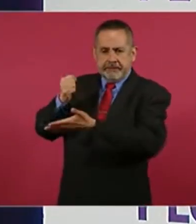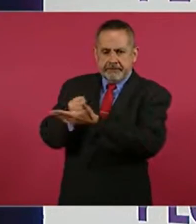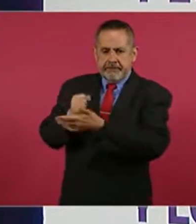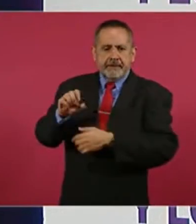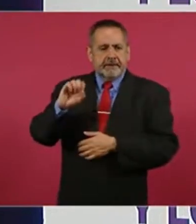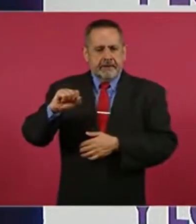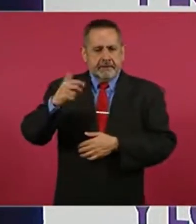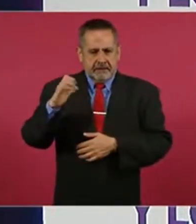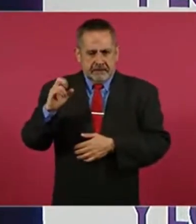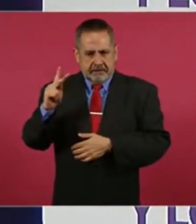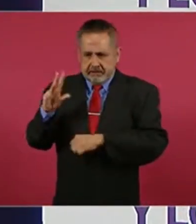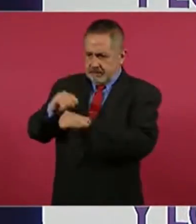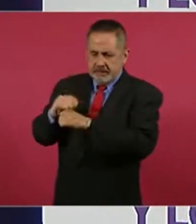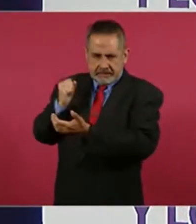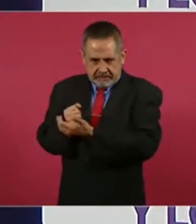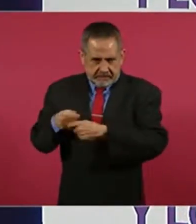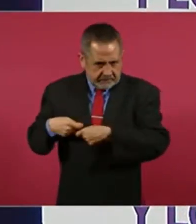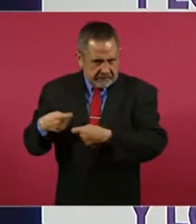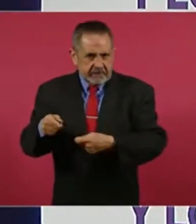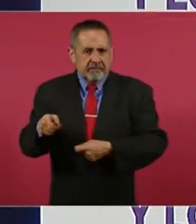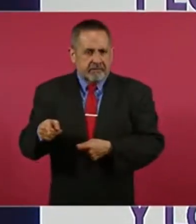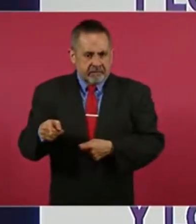de Hacienda,